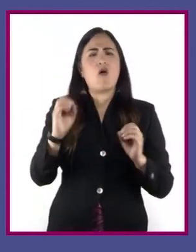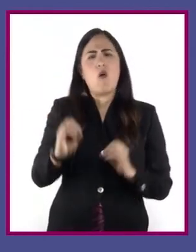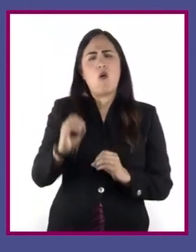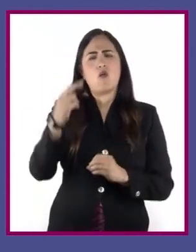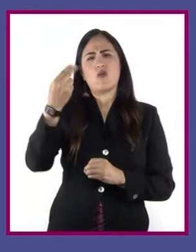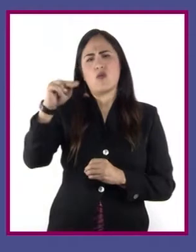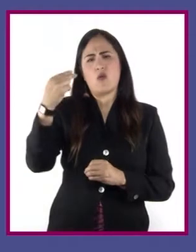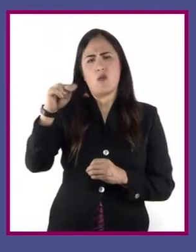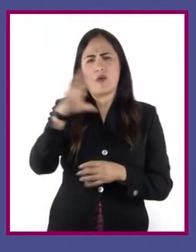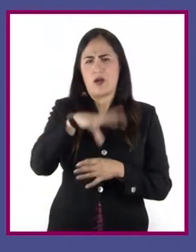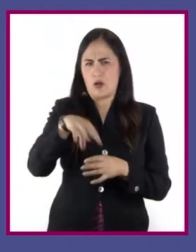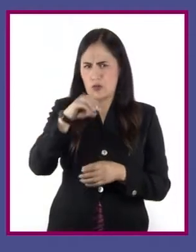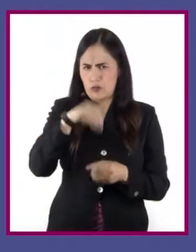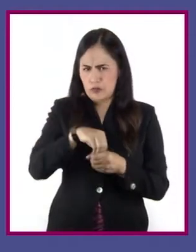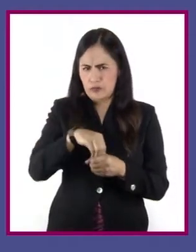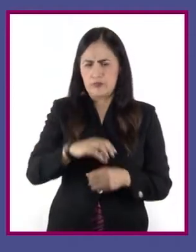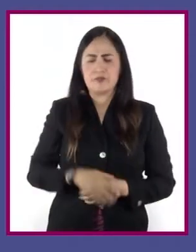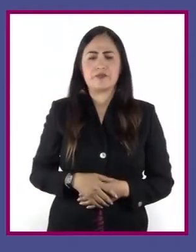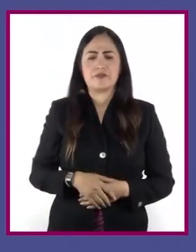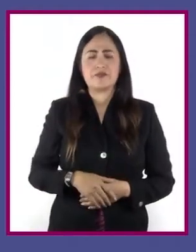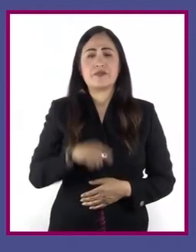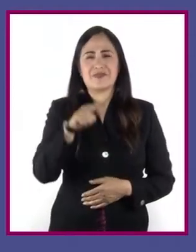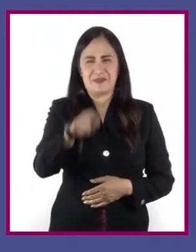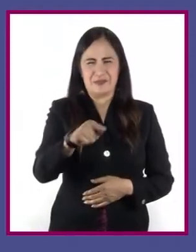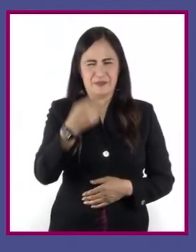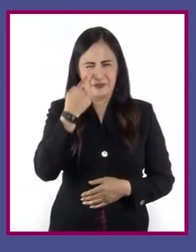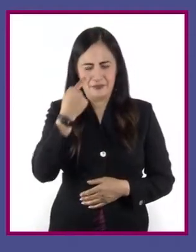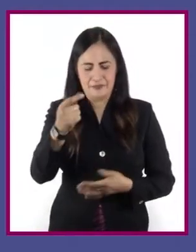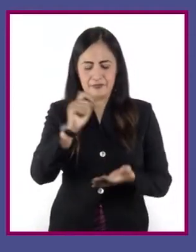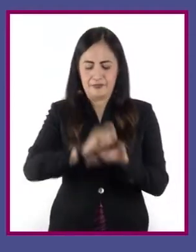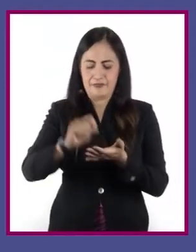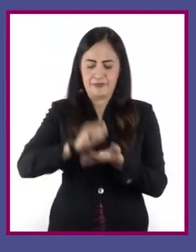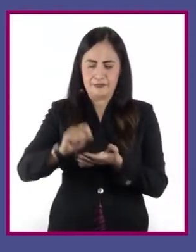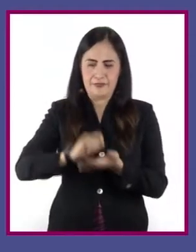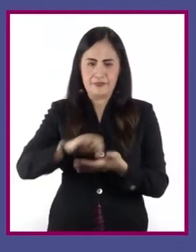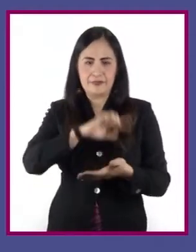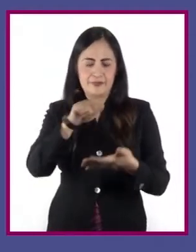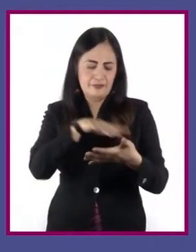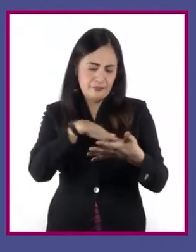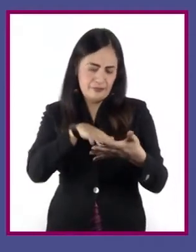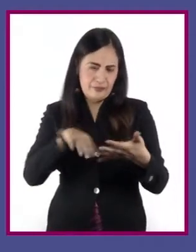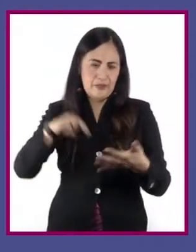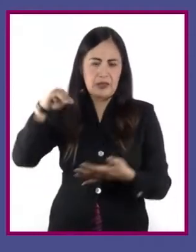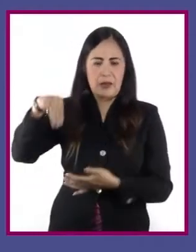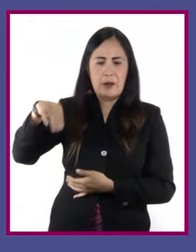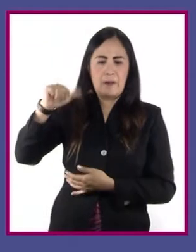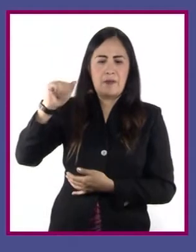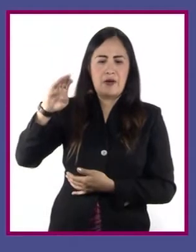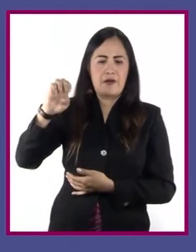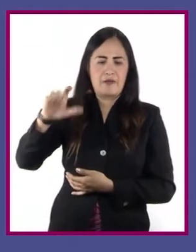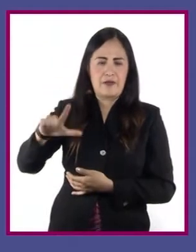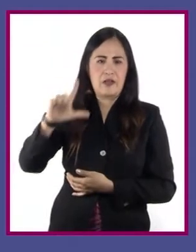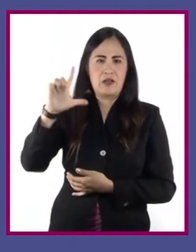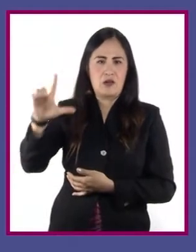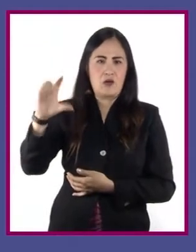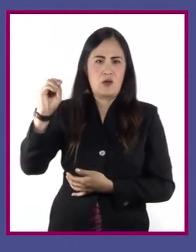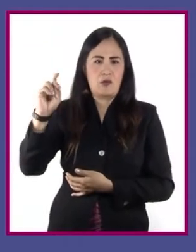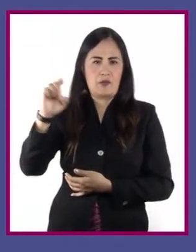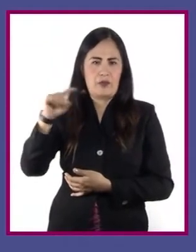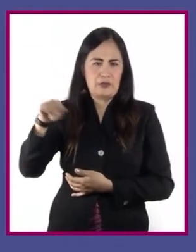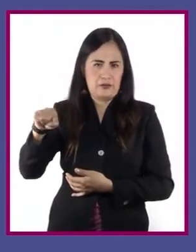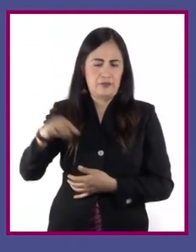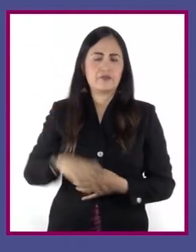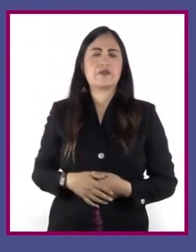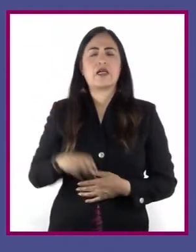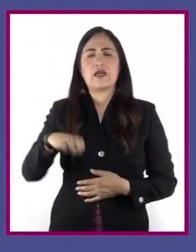completo. Aquí podemos leer en este borrador. Mabel López Vaca tenía solo 7 años